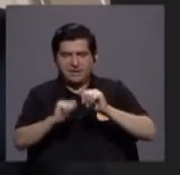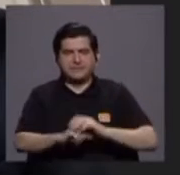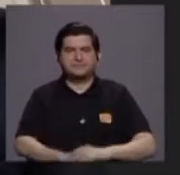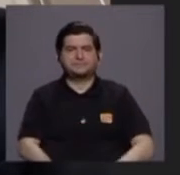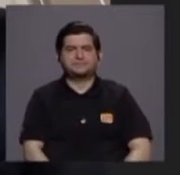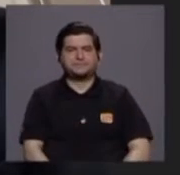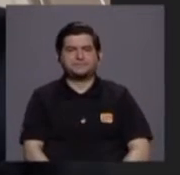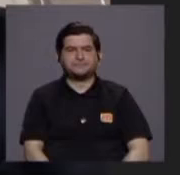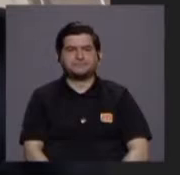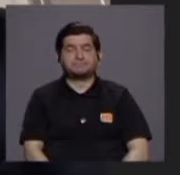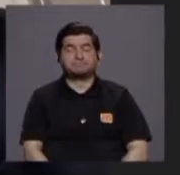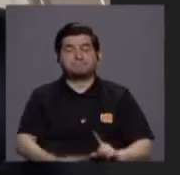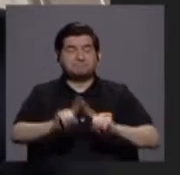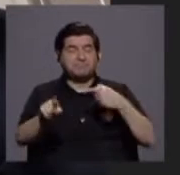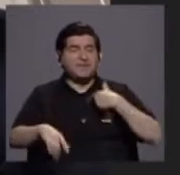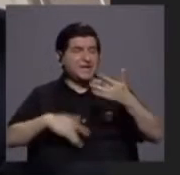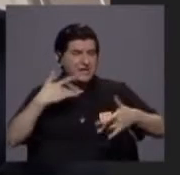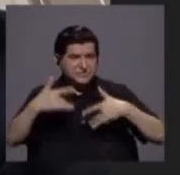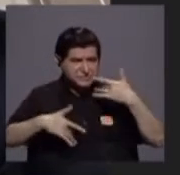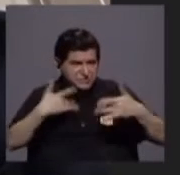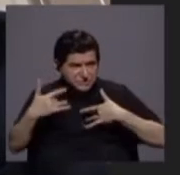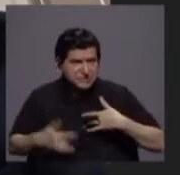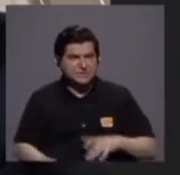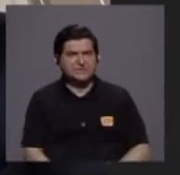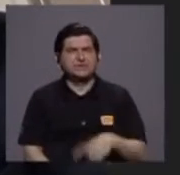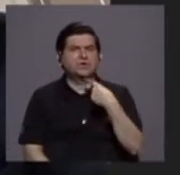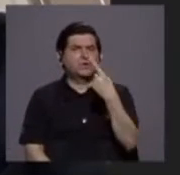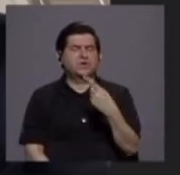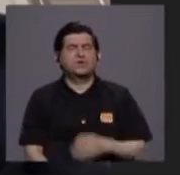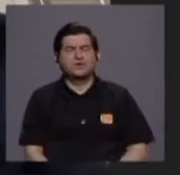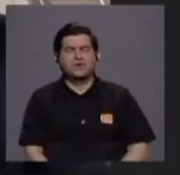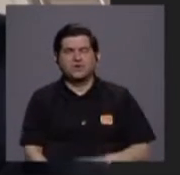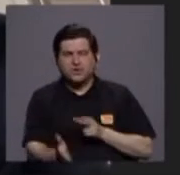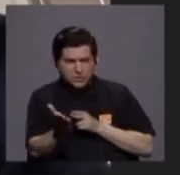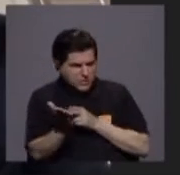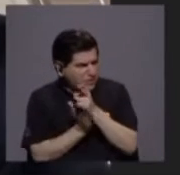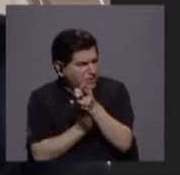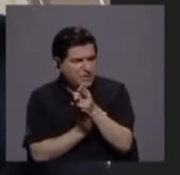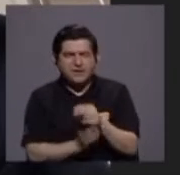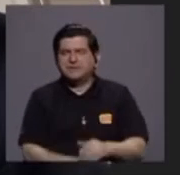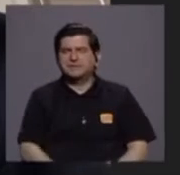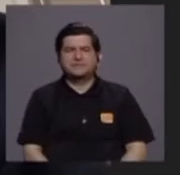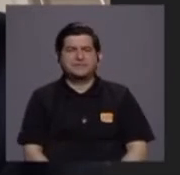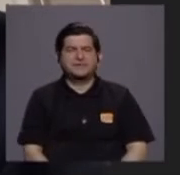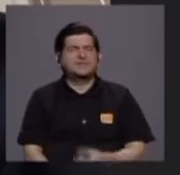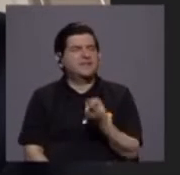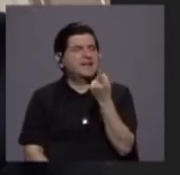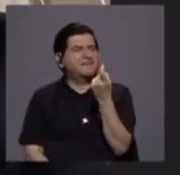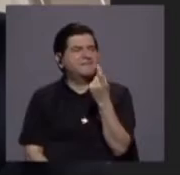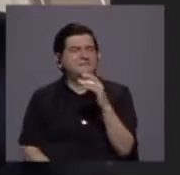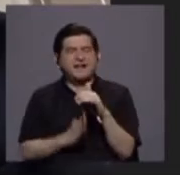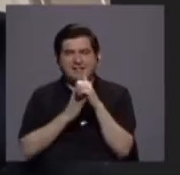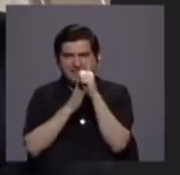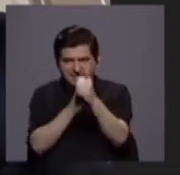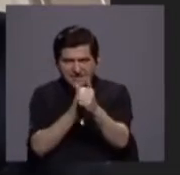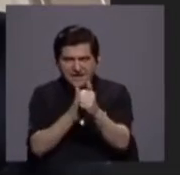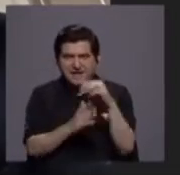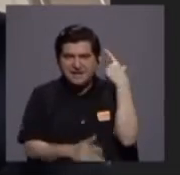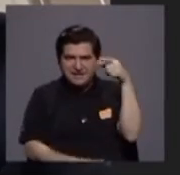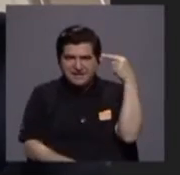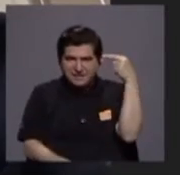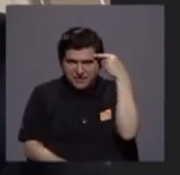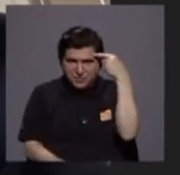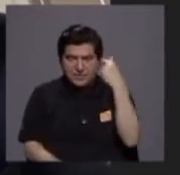Legislativa. Pero siento, Juan Rafael, y lo digo con toda sinceridad y franqueza, que ha faltado liderazgo de parte del